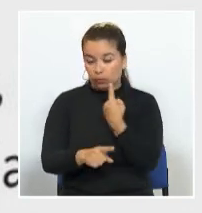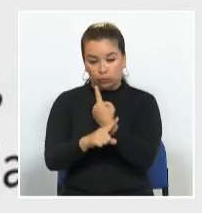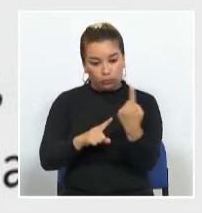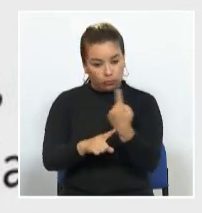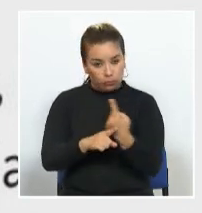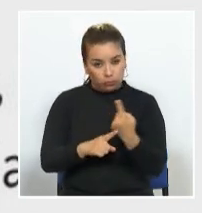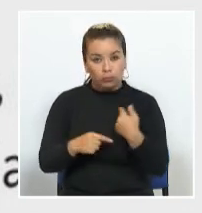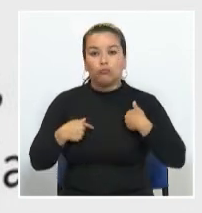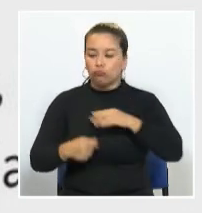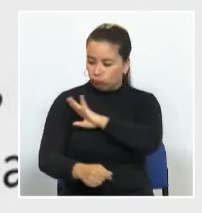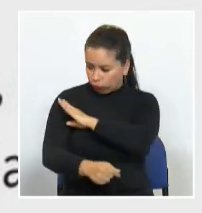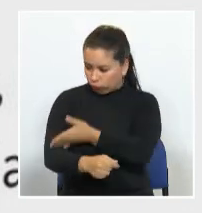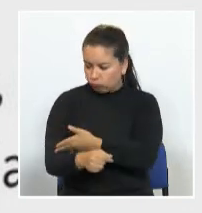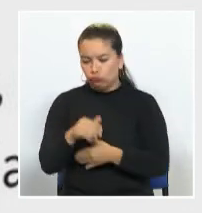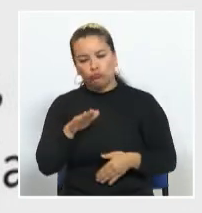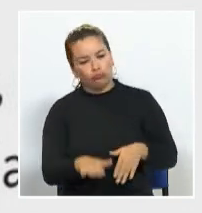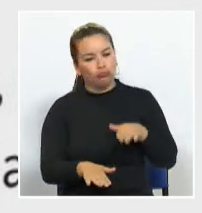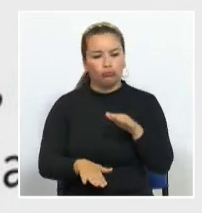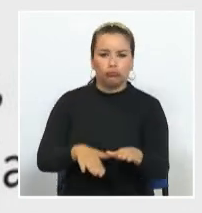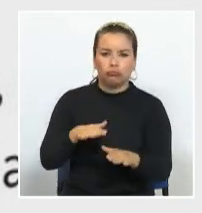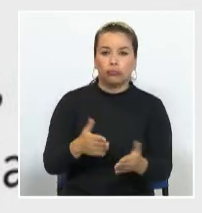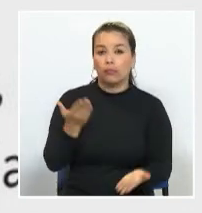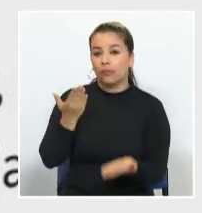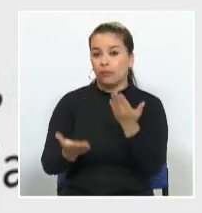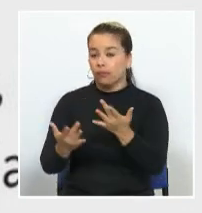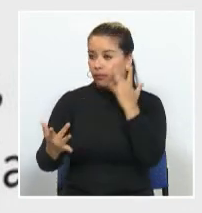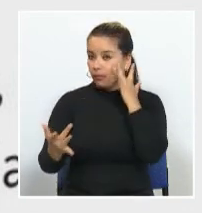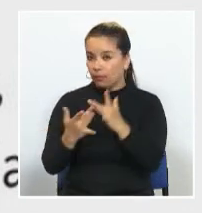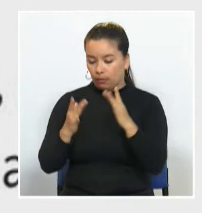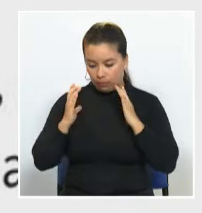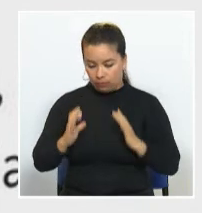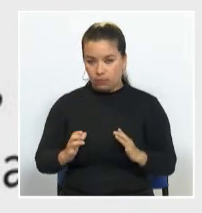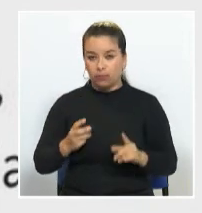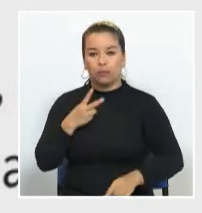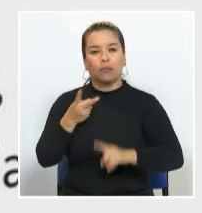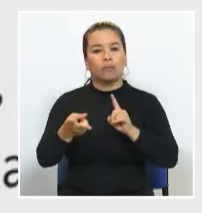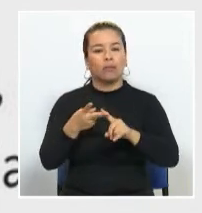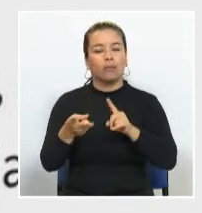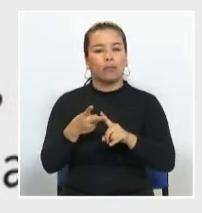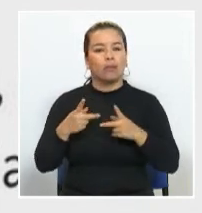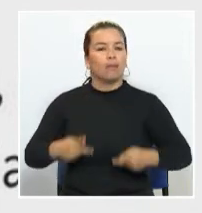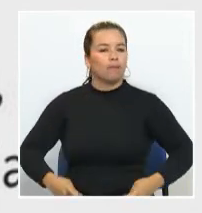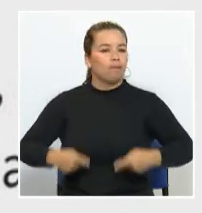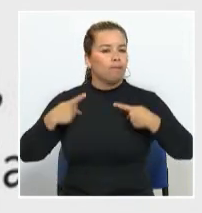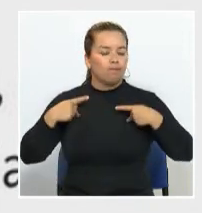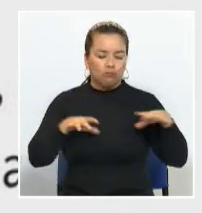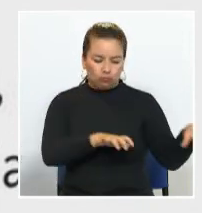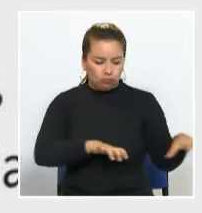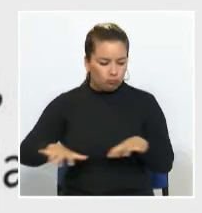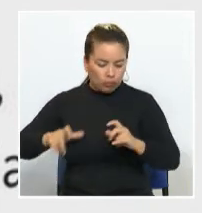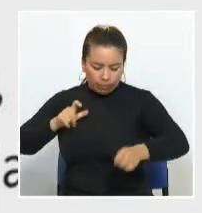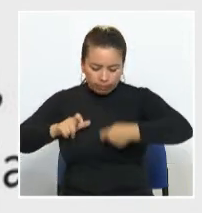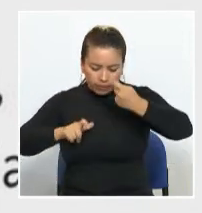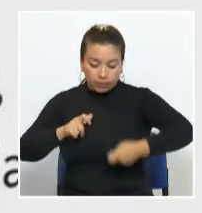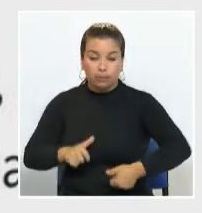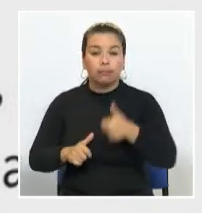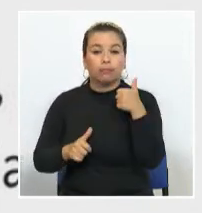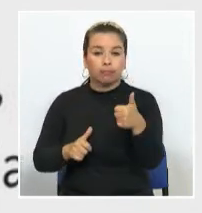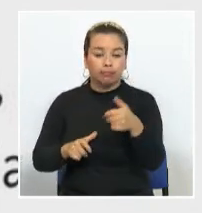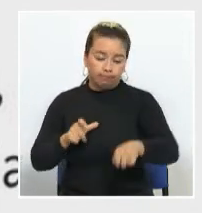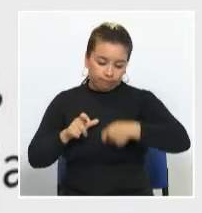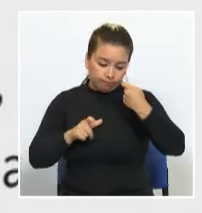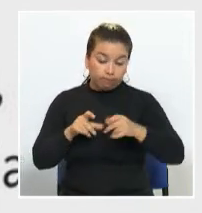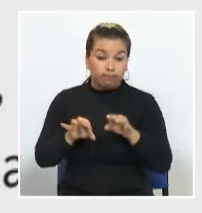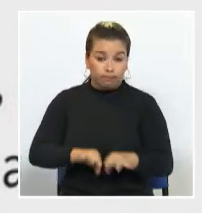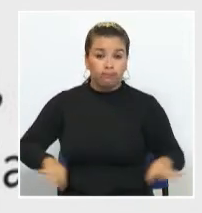hacer de acuerdo a mi edad y a mi condición, y unos hábitos de vida saludables en cuanto a la alimentación, es